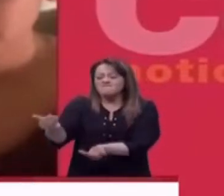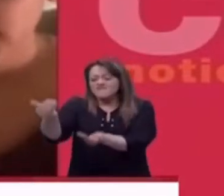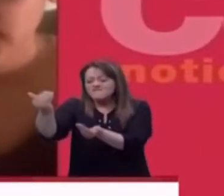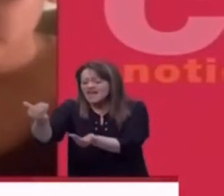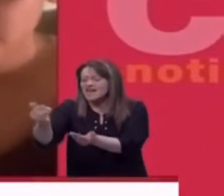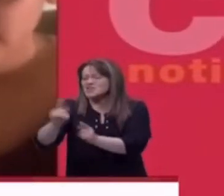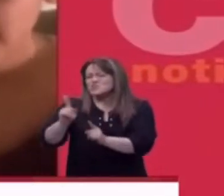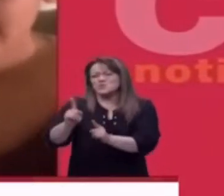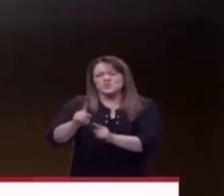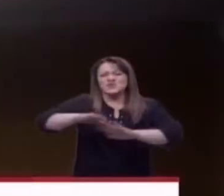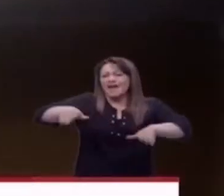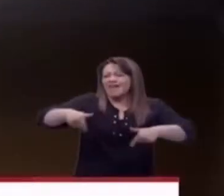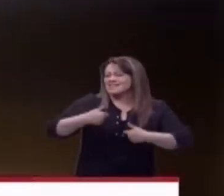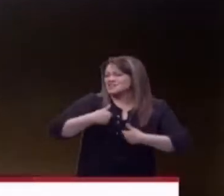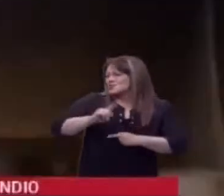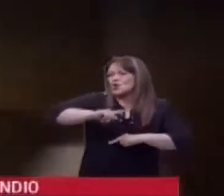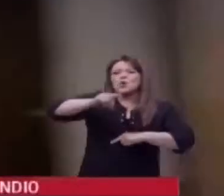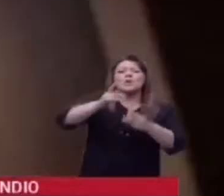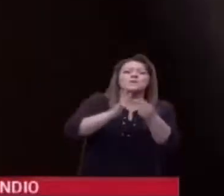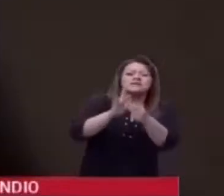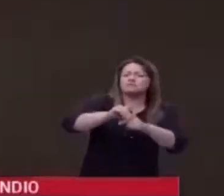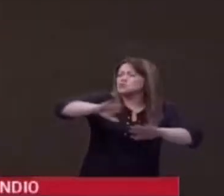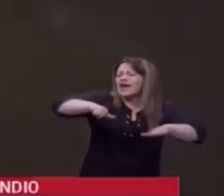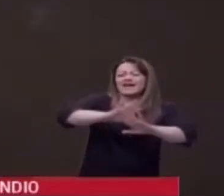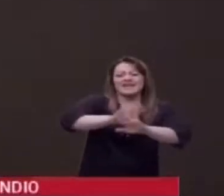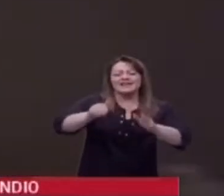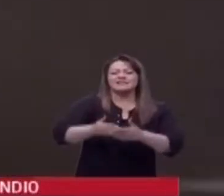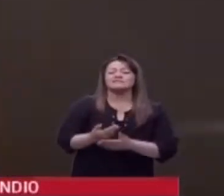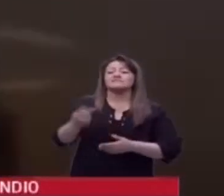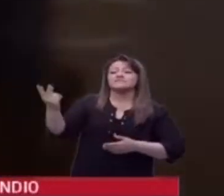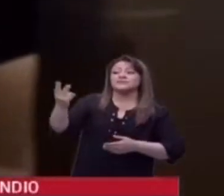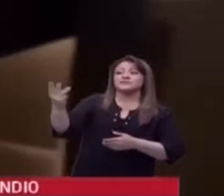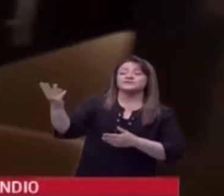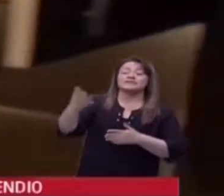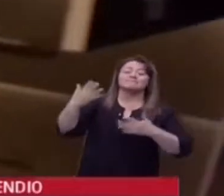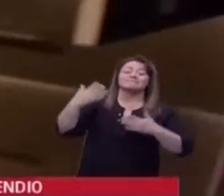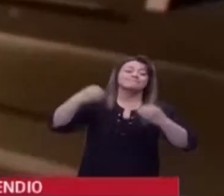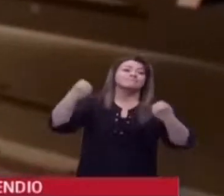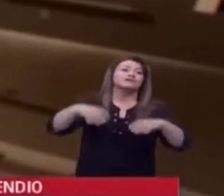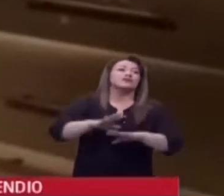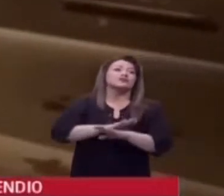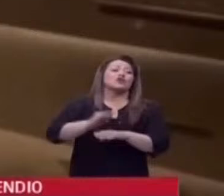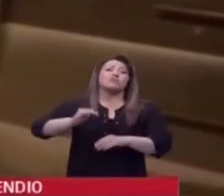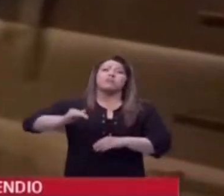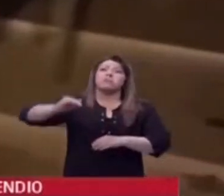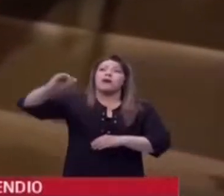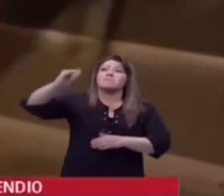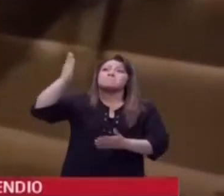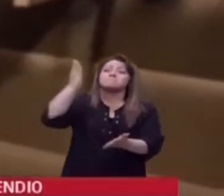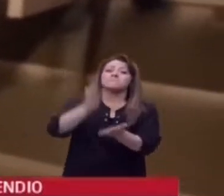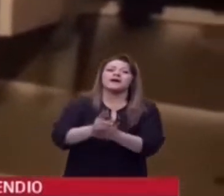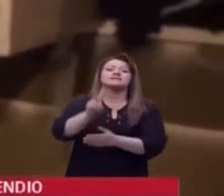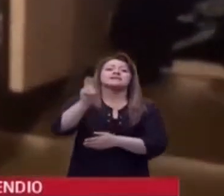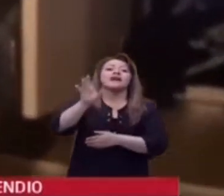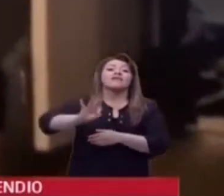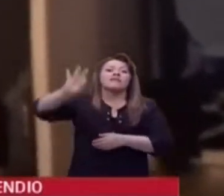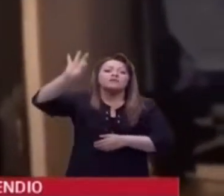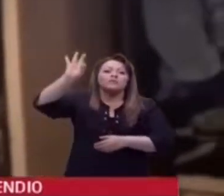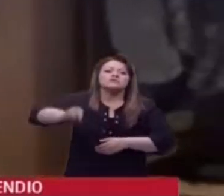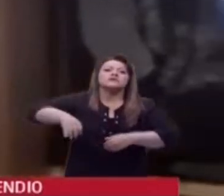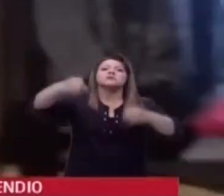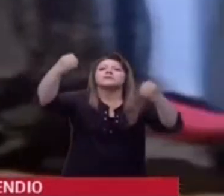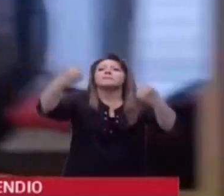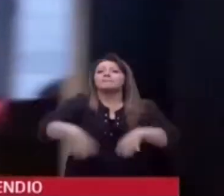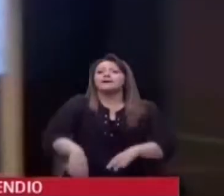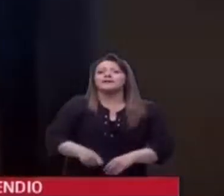de nosotros ahí adentro. Estos padres primerizos aseguran que lo perdieron todo, casi el 70%, luego de tanto sacrificio